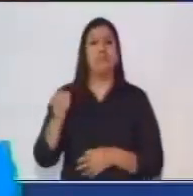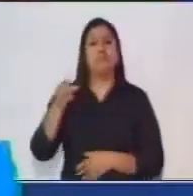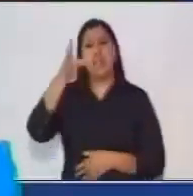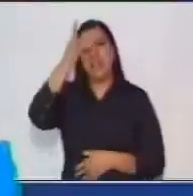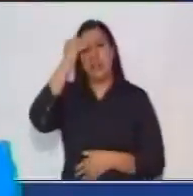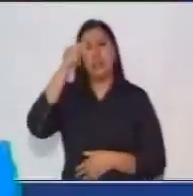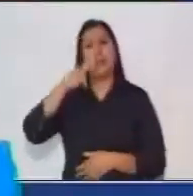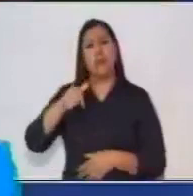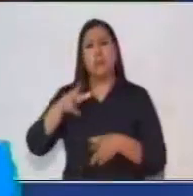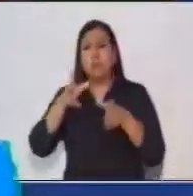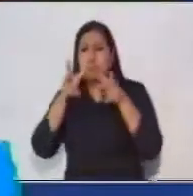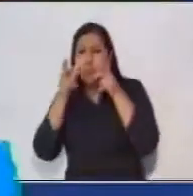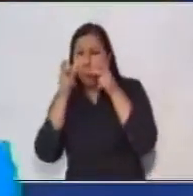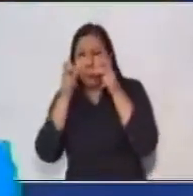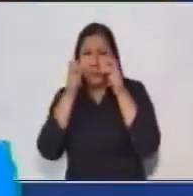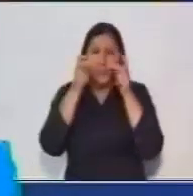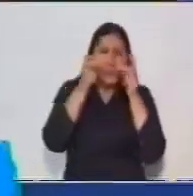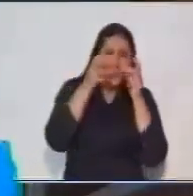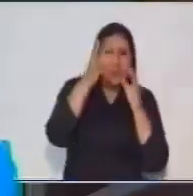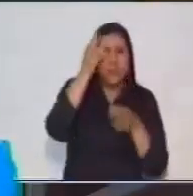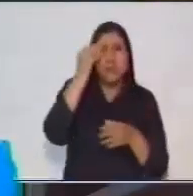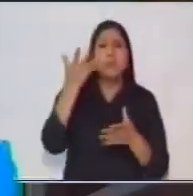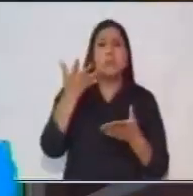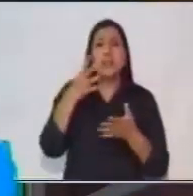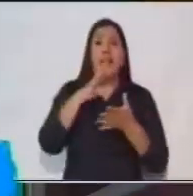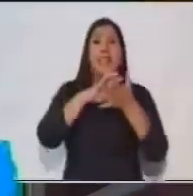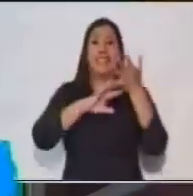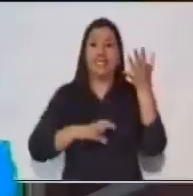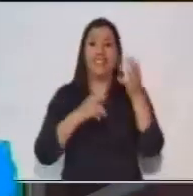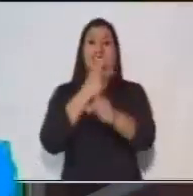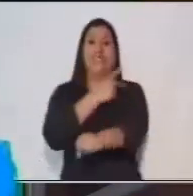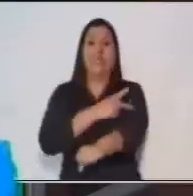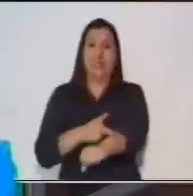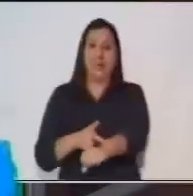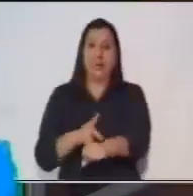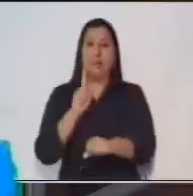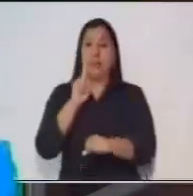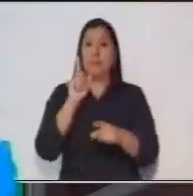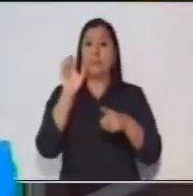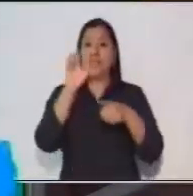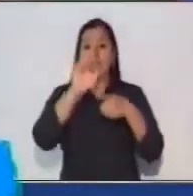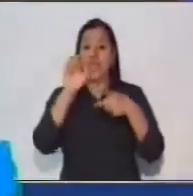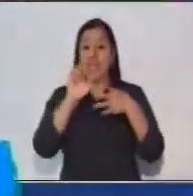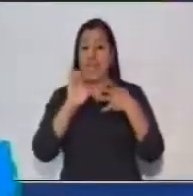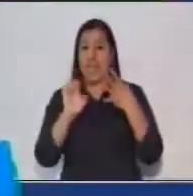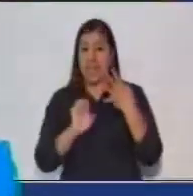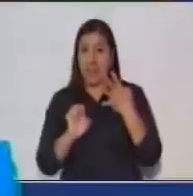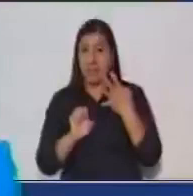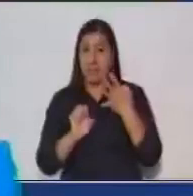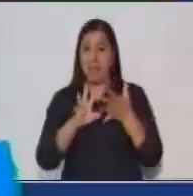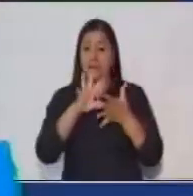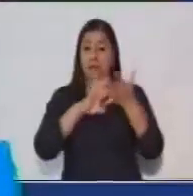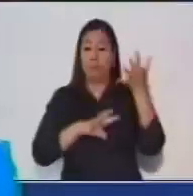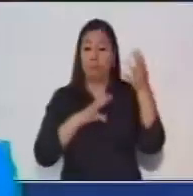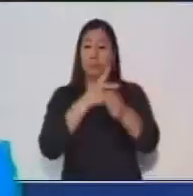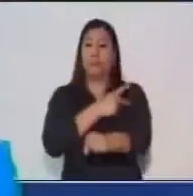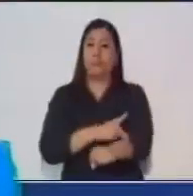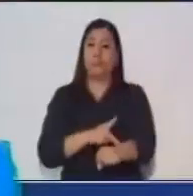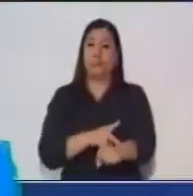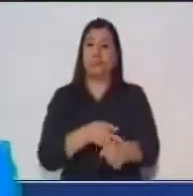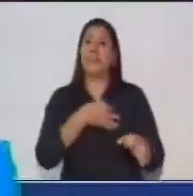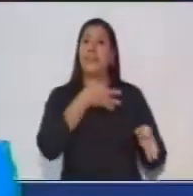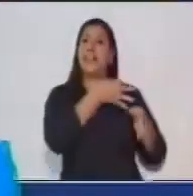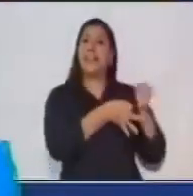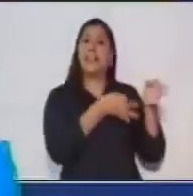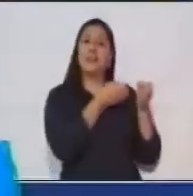en el programa Aprendo en Casa? El texto narrativo, los elementos del texto narrativo. Comparte con